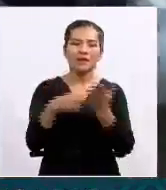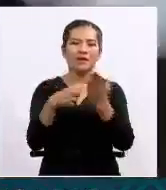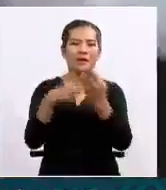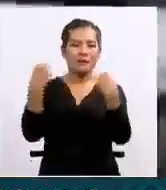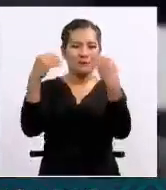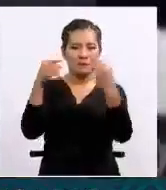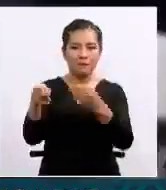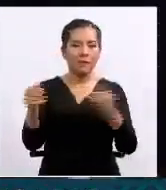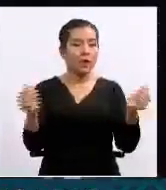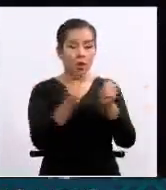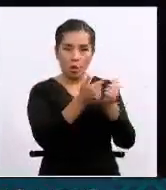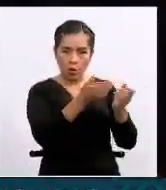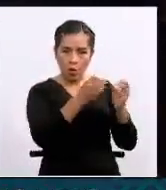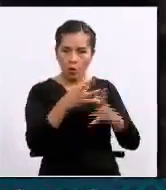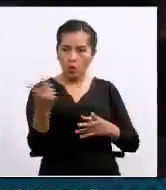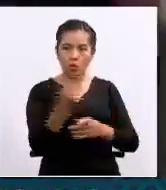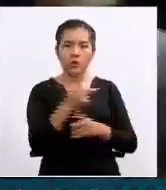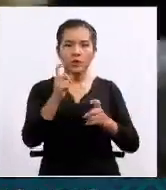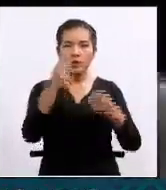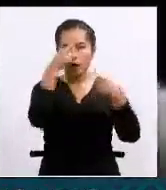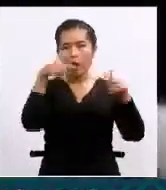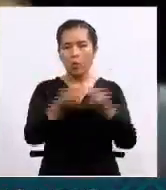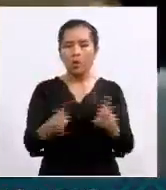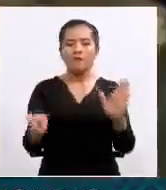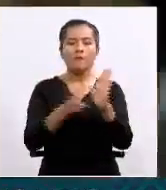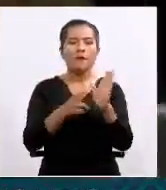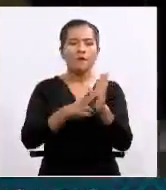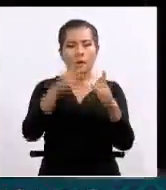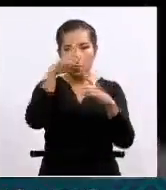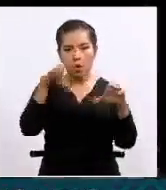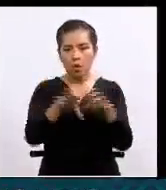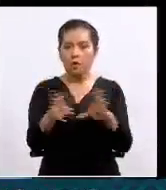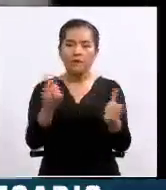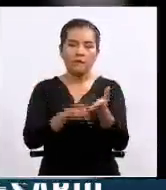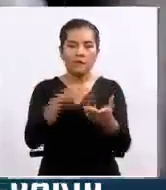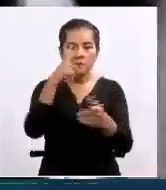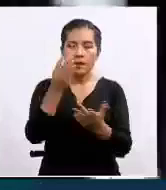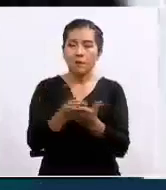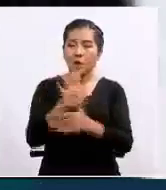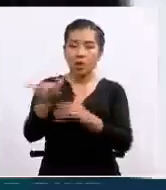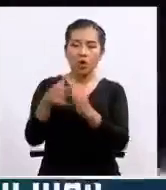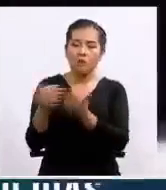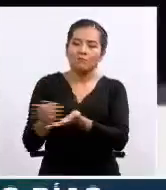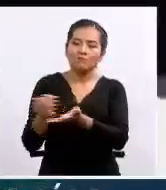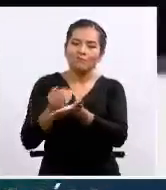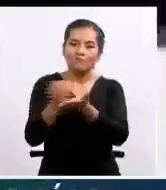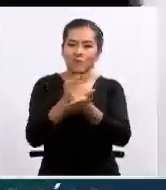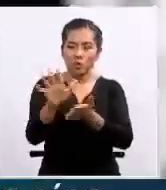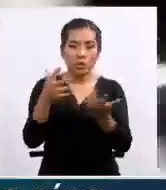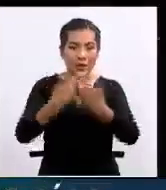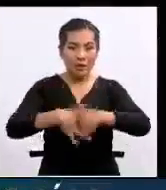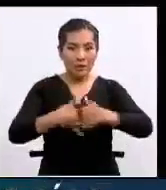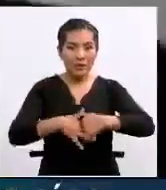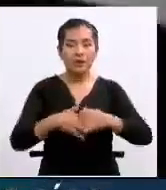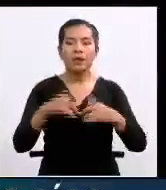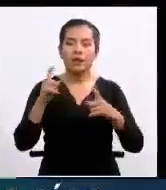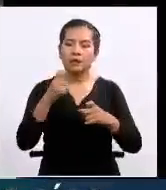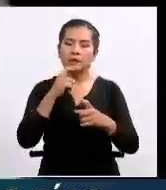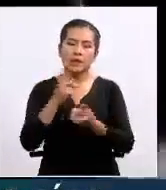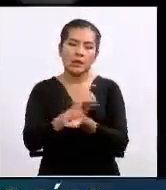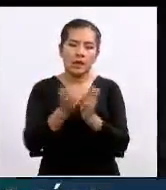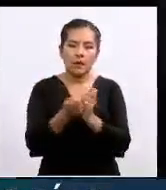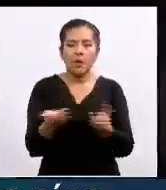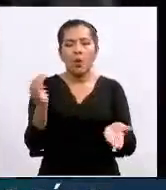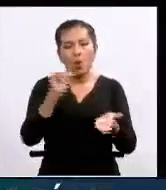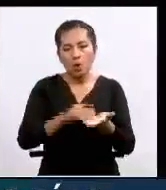organizador, deben firmar una adenda, un contrato para la devolución del dinero que ha recibido la empresa Superticket de los usuarios